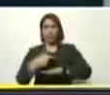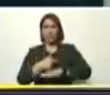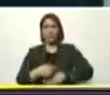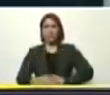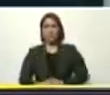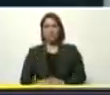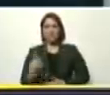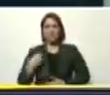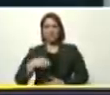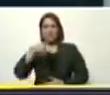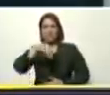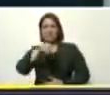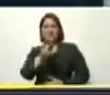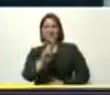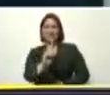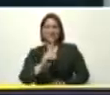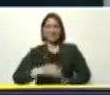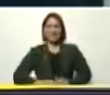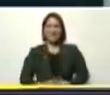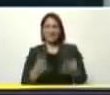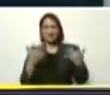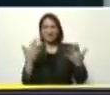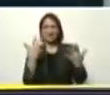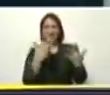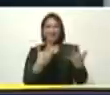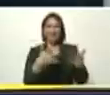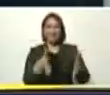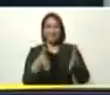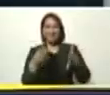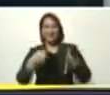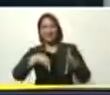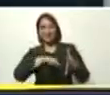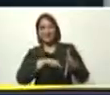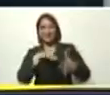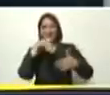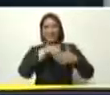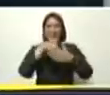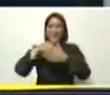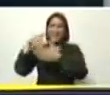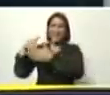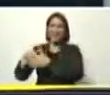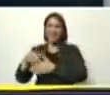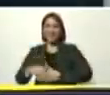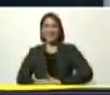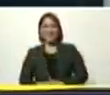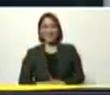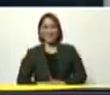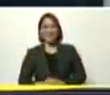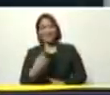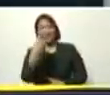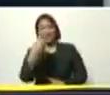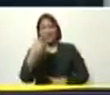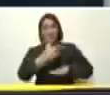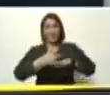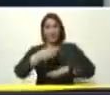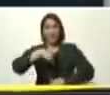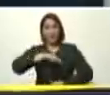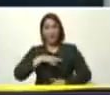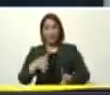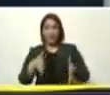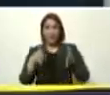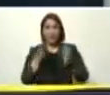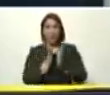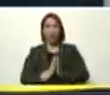la MUT en sus manos, tres las ganamos nosotros con voto. Una de esas gobernaciones que ganamos fue